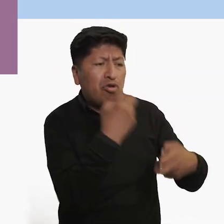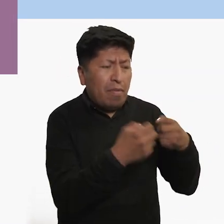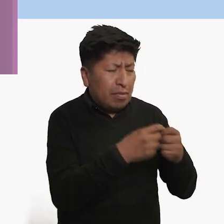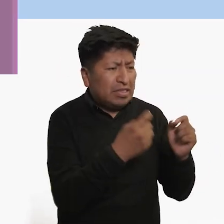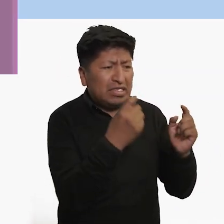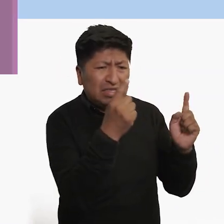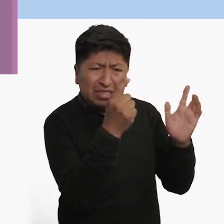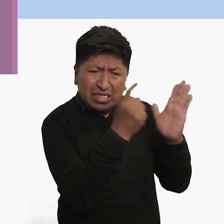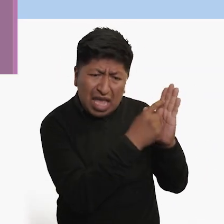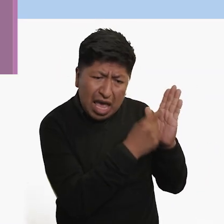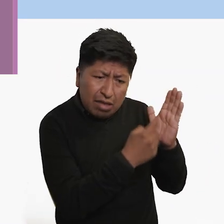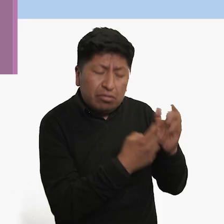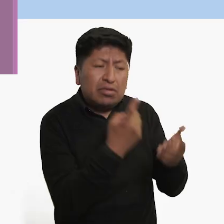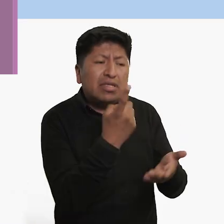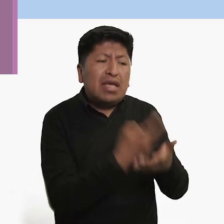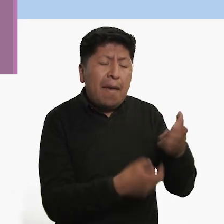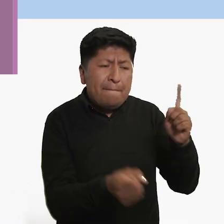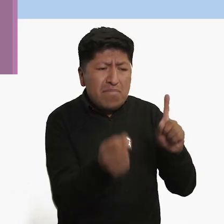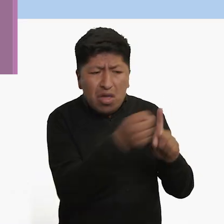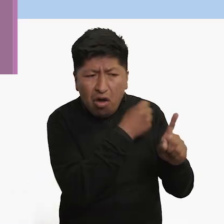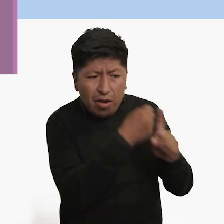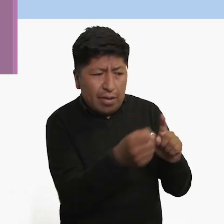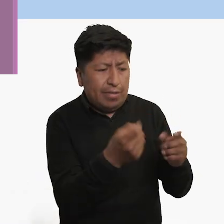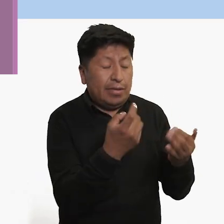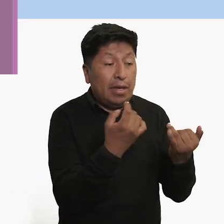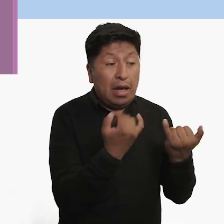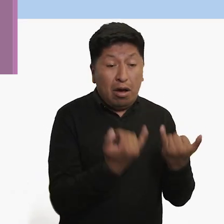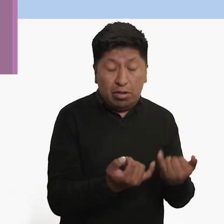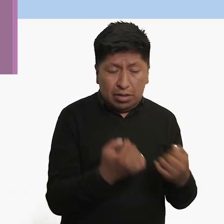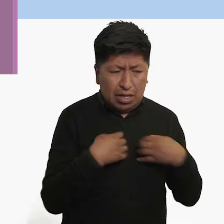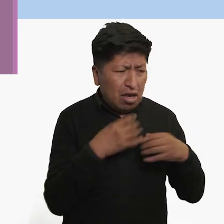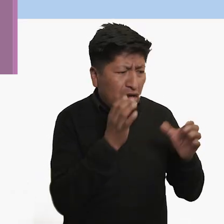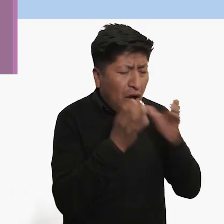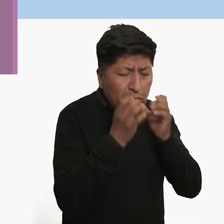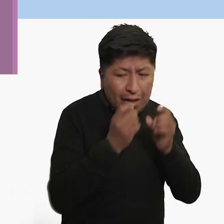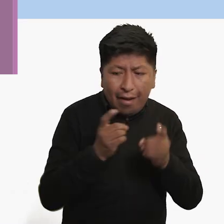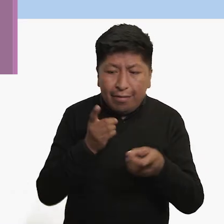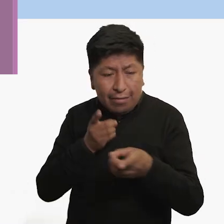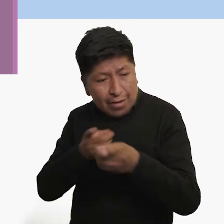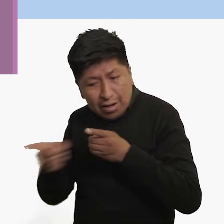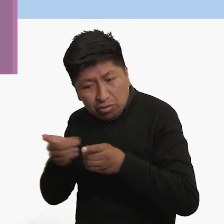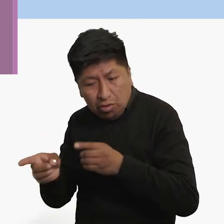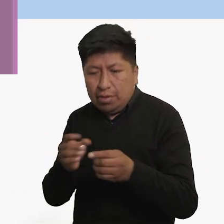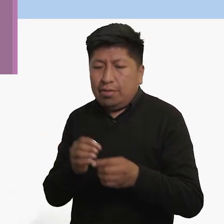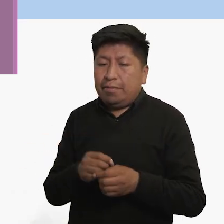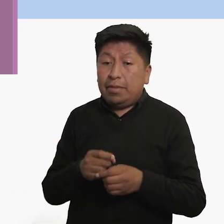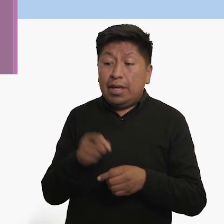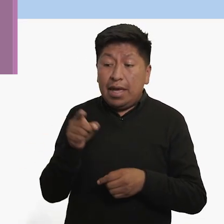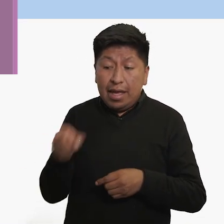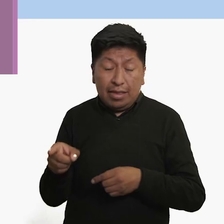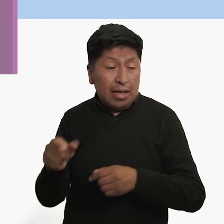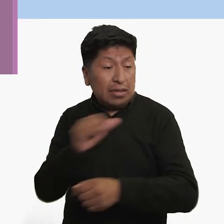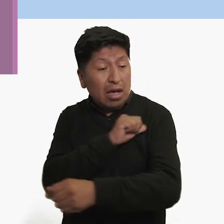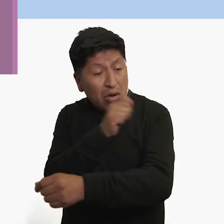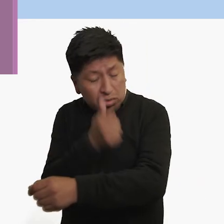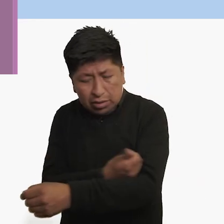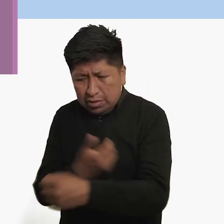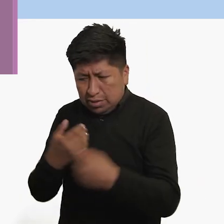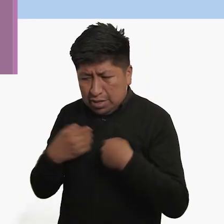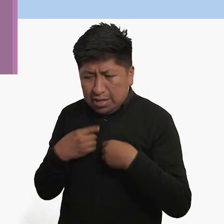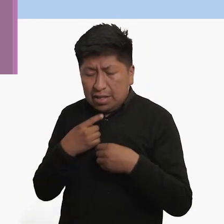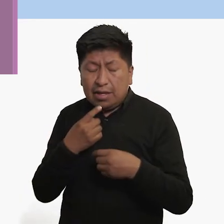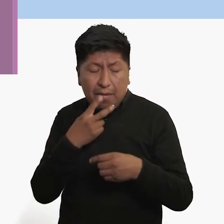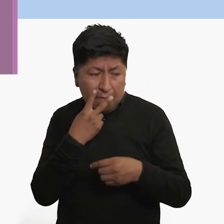signos y síntomas que alertan de un hecho de violencia. En este caso, debe ser comunicado a la directora o director. Estas autoridades